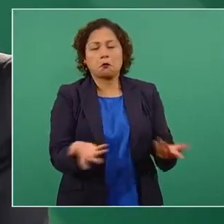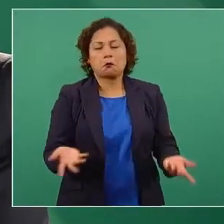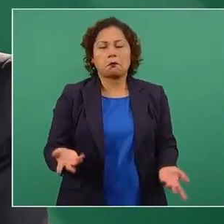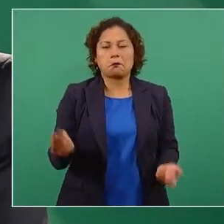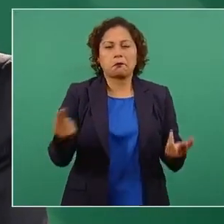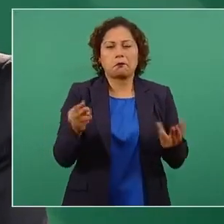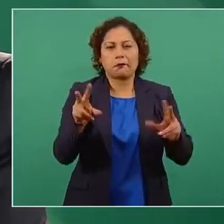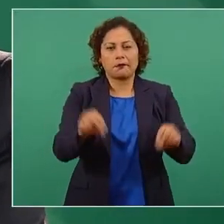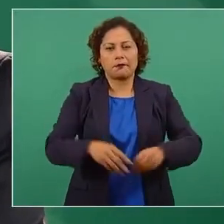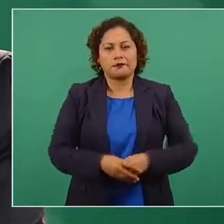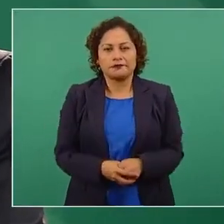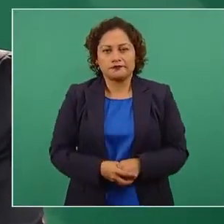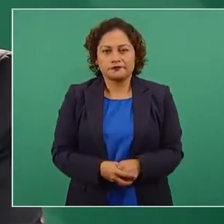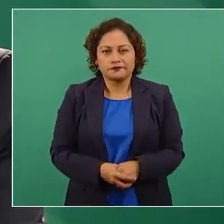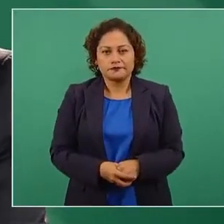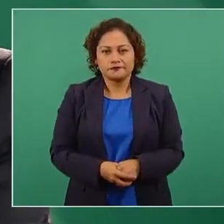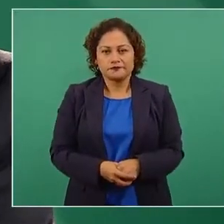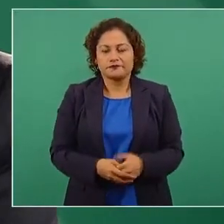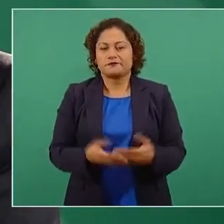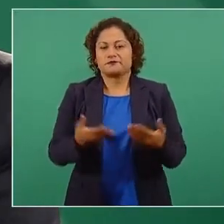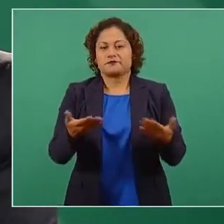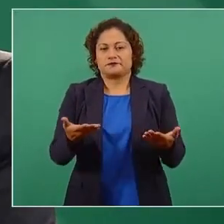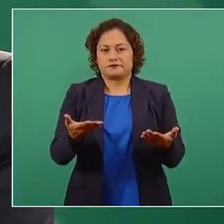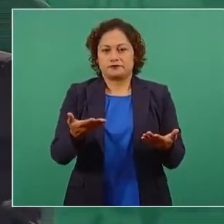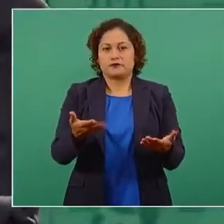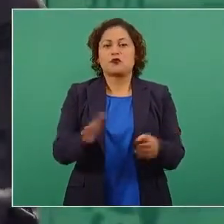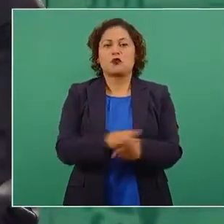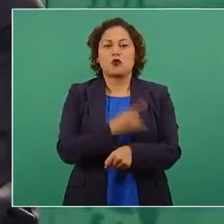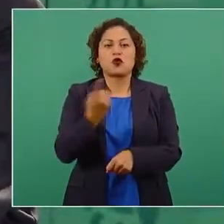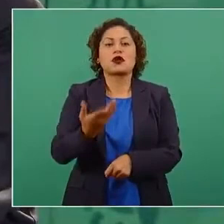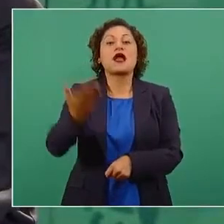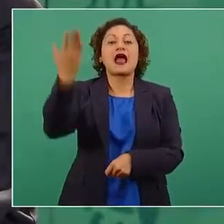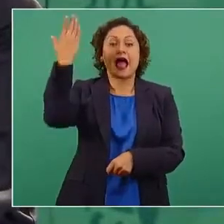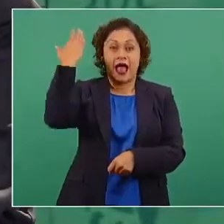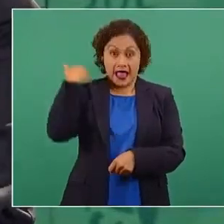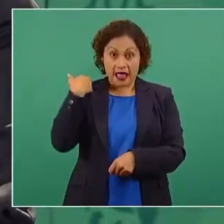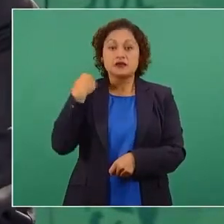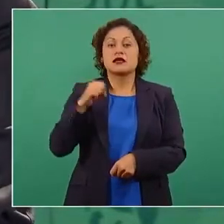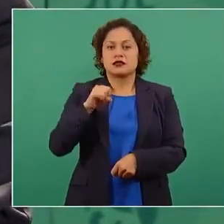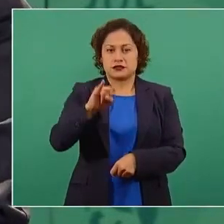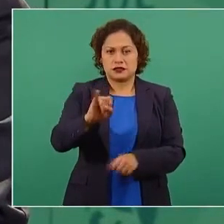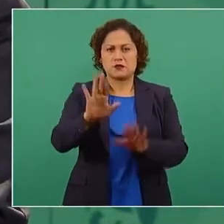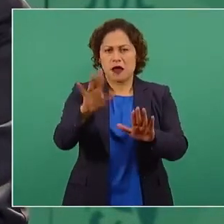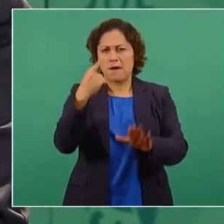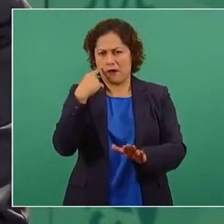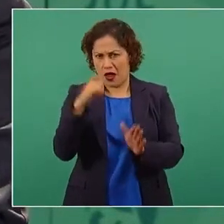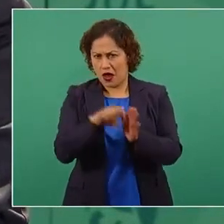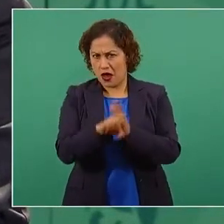Antes, para ganar legitimidad, 2 ejemplos. Salinas,